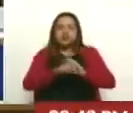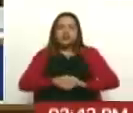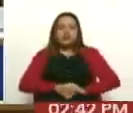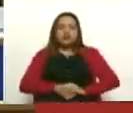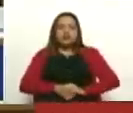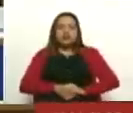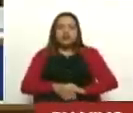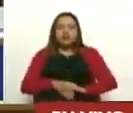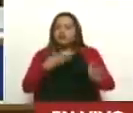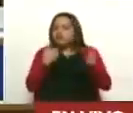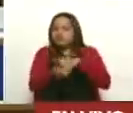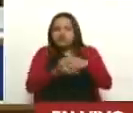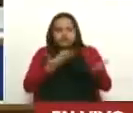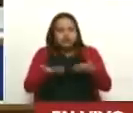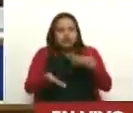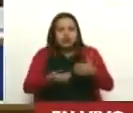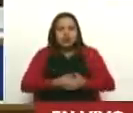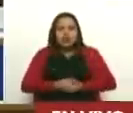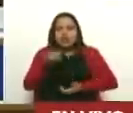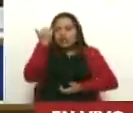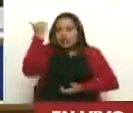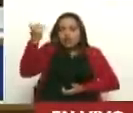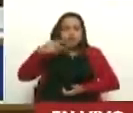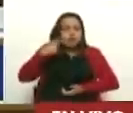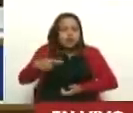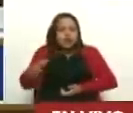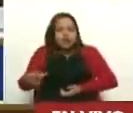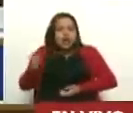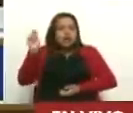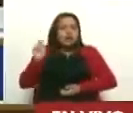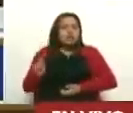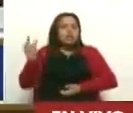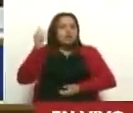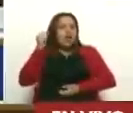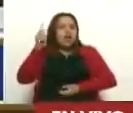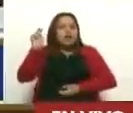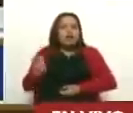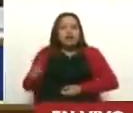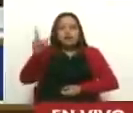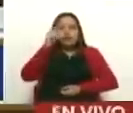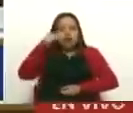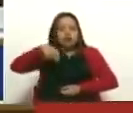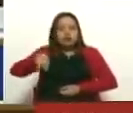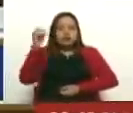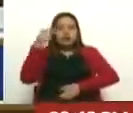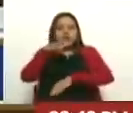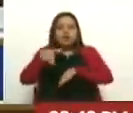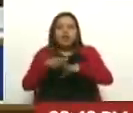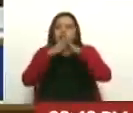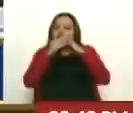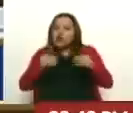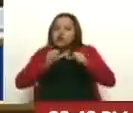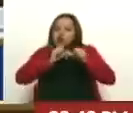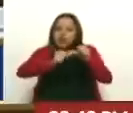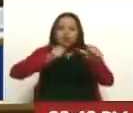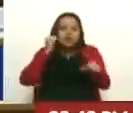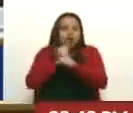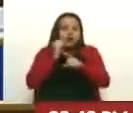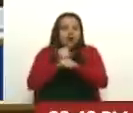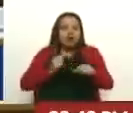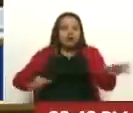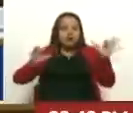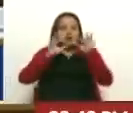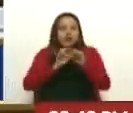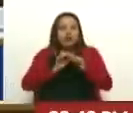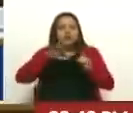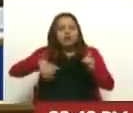Venezuela. Independientemente de la ideología política de las diputadas y diputados que estamos aquí, todos hemos trabajado de manera conjunta